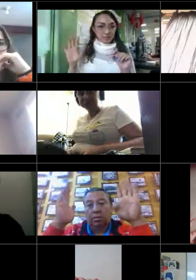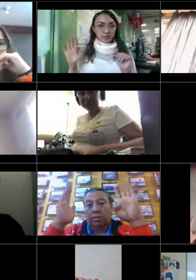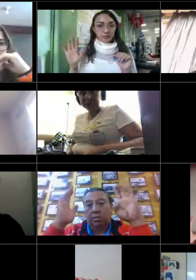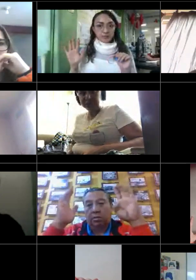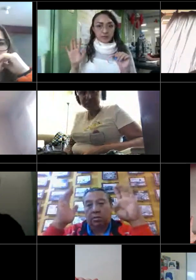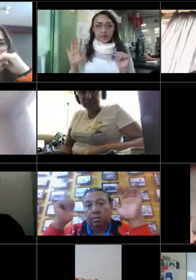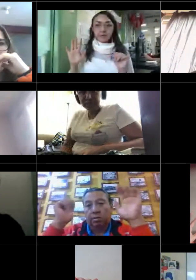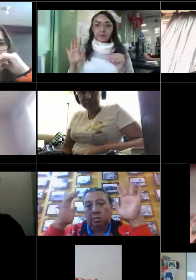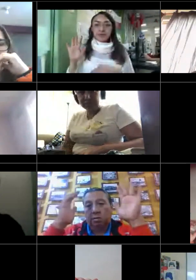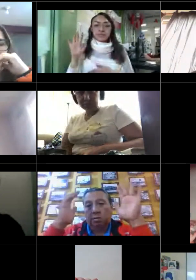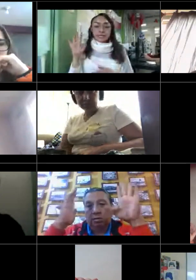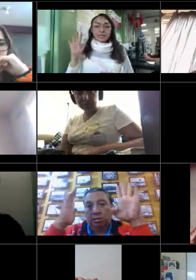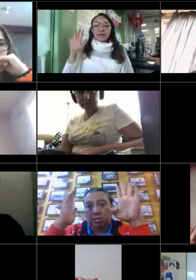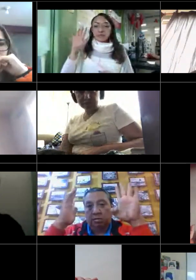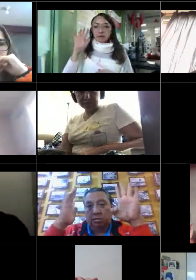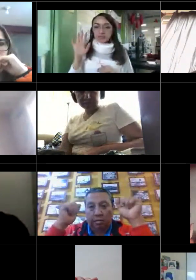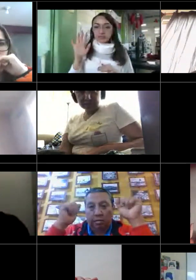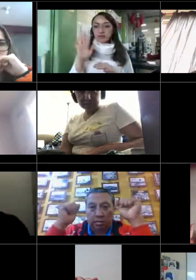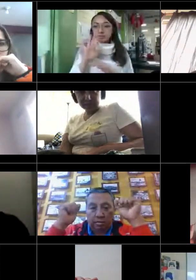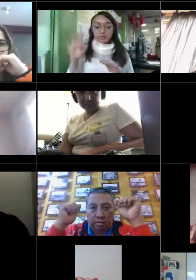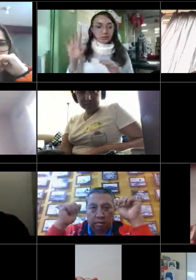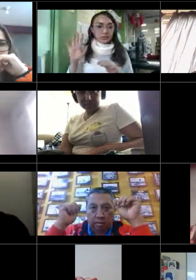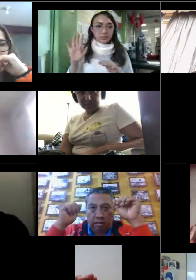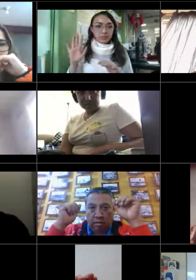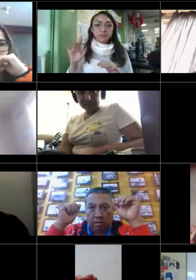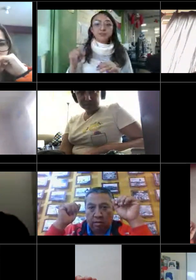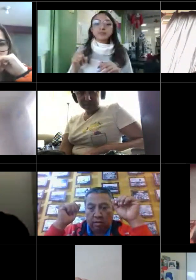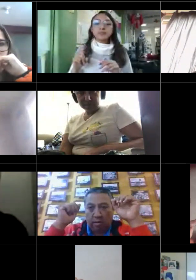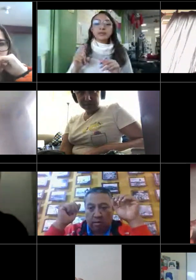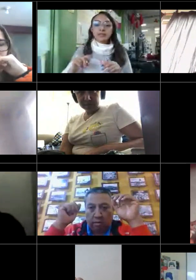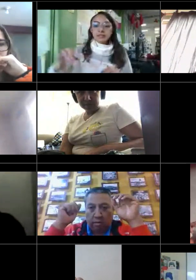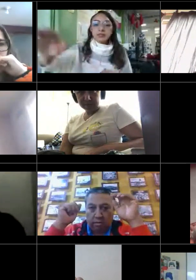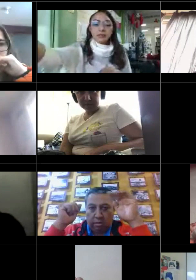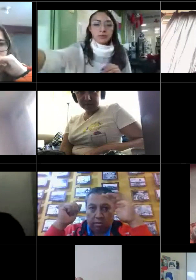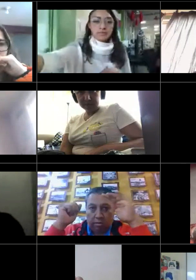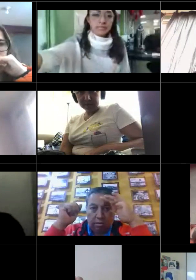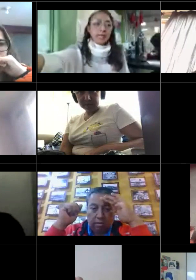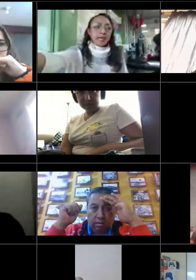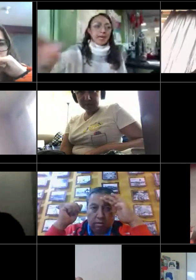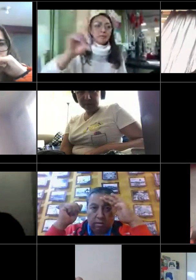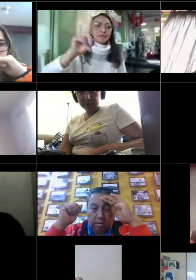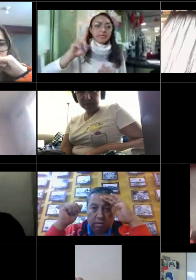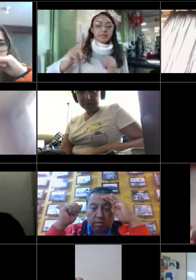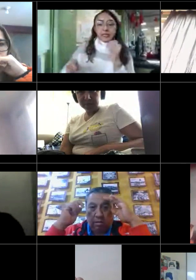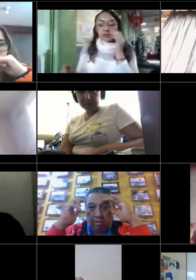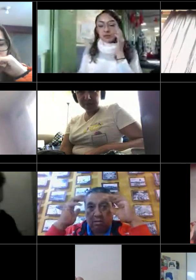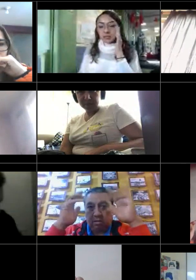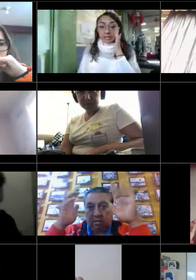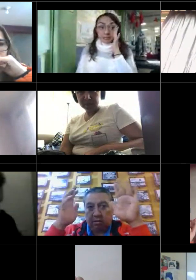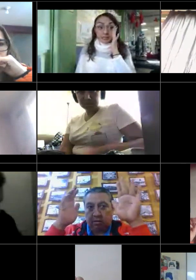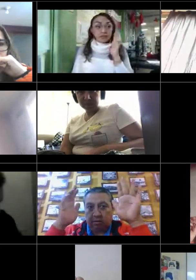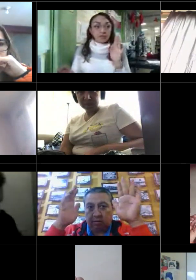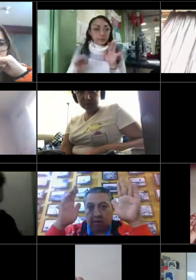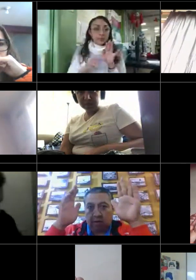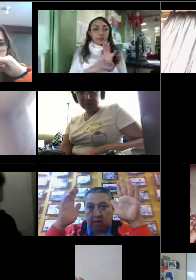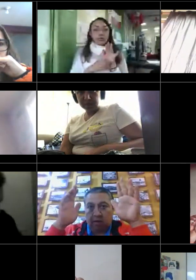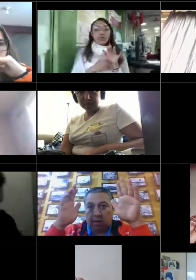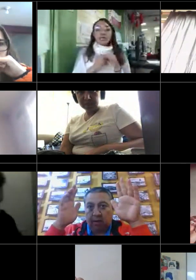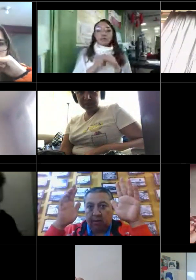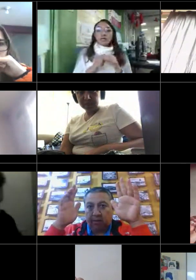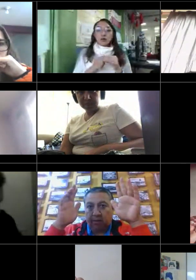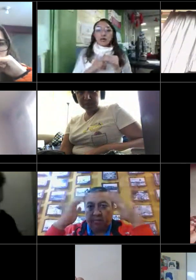esa mano. ¿Ah? Entonces ahí vamos a hacerlo siempre con esa mano. ¿Qué es lo que tengo que hacer? Empezar a trabajar con elementos que me